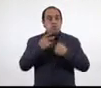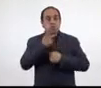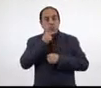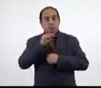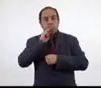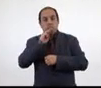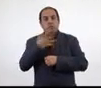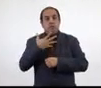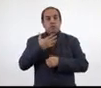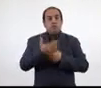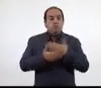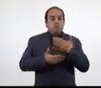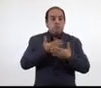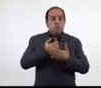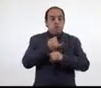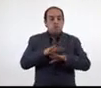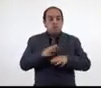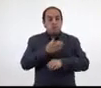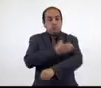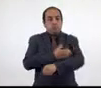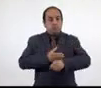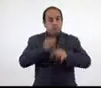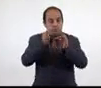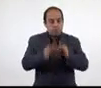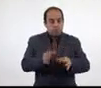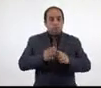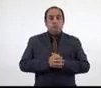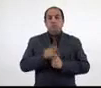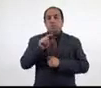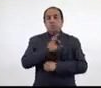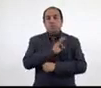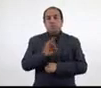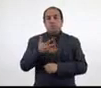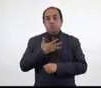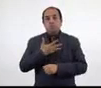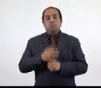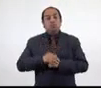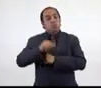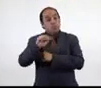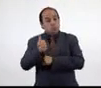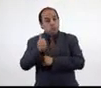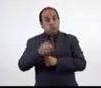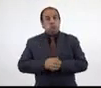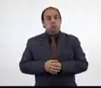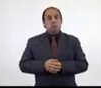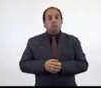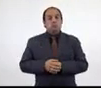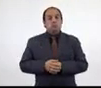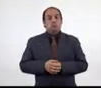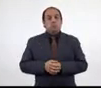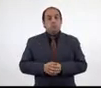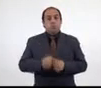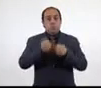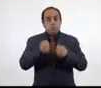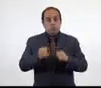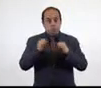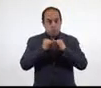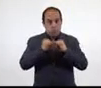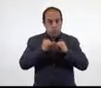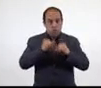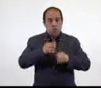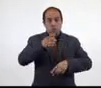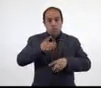información y el acompañamiento específico. También es posible que existan otros seguros institucionales, dependiendo de